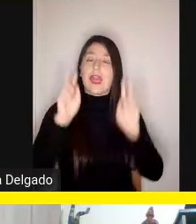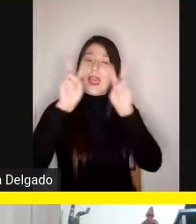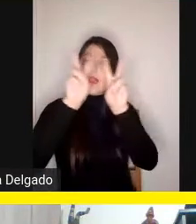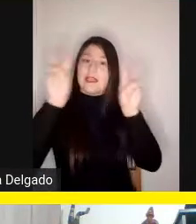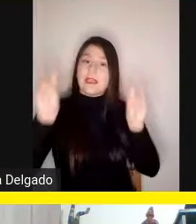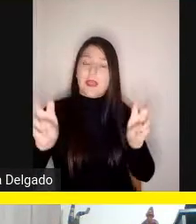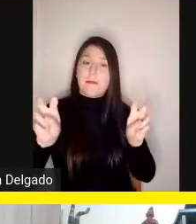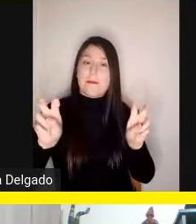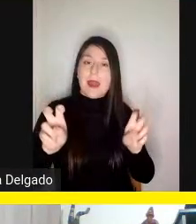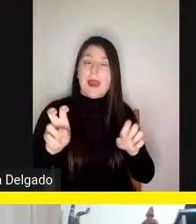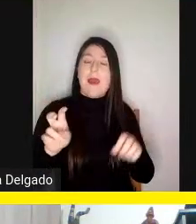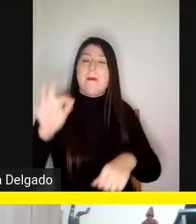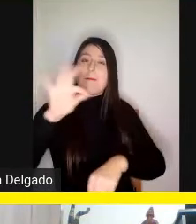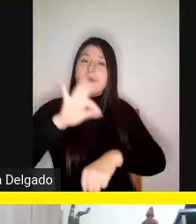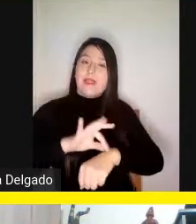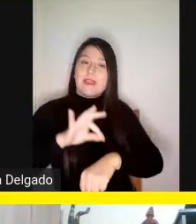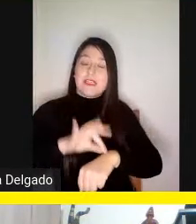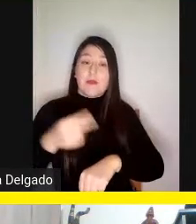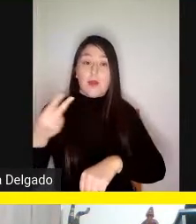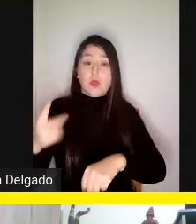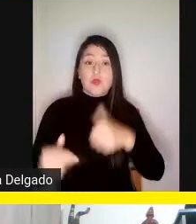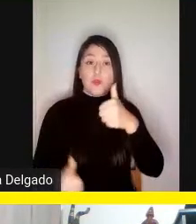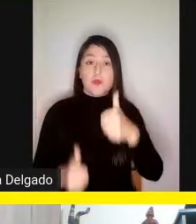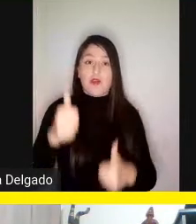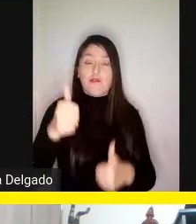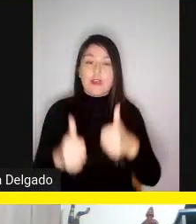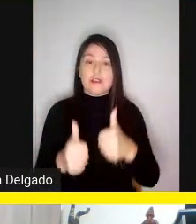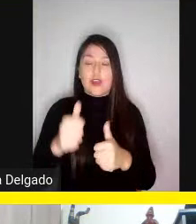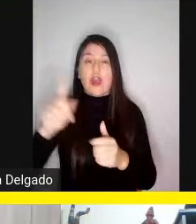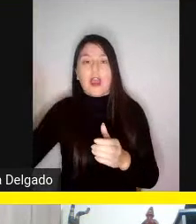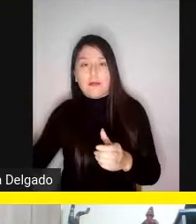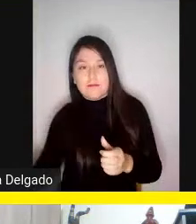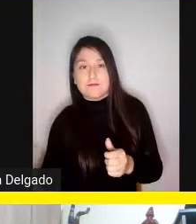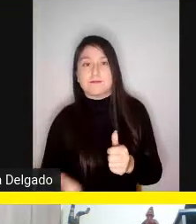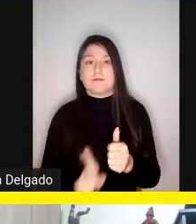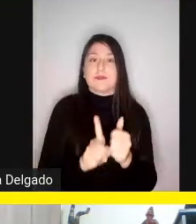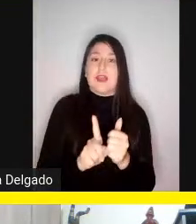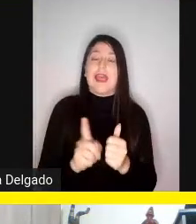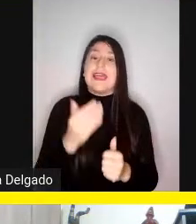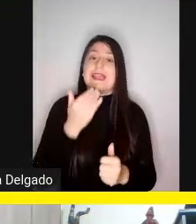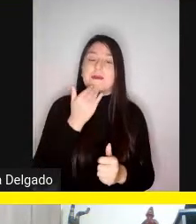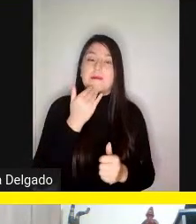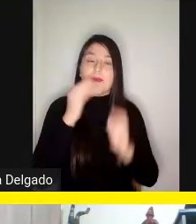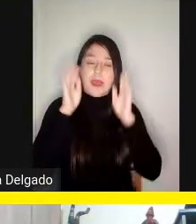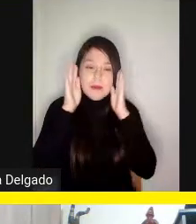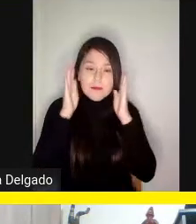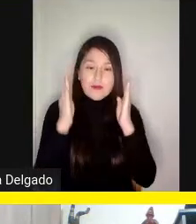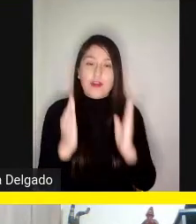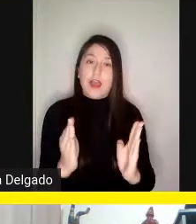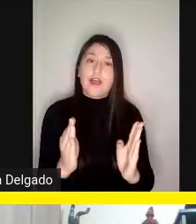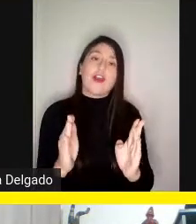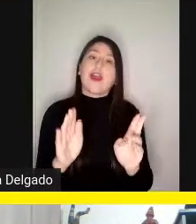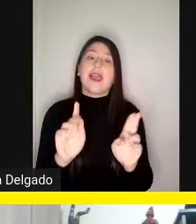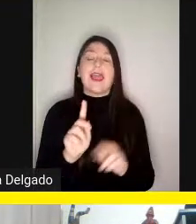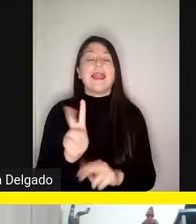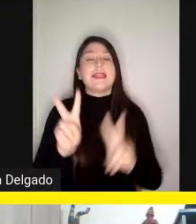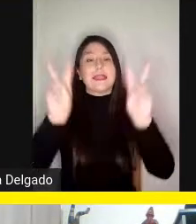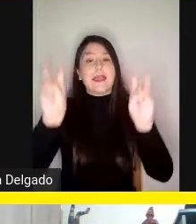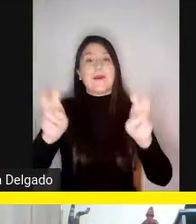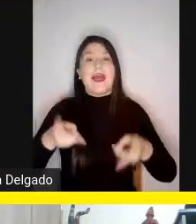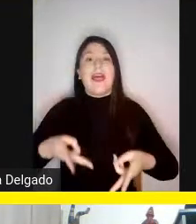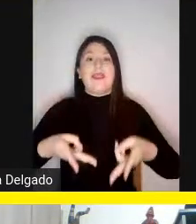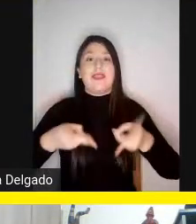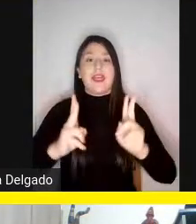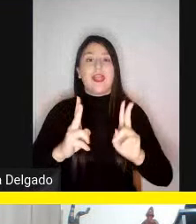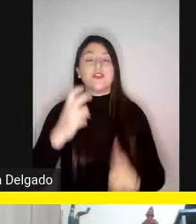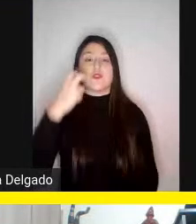su oficio y su profesión se ha internado en el campo de los derechos humanos. Muchas gracias a todos